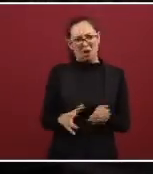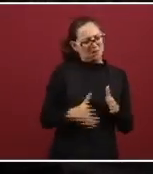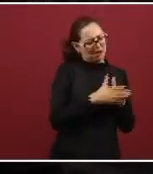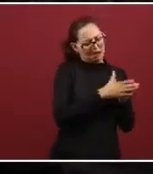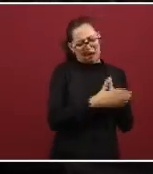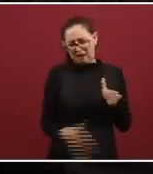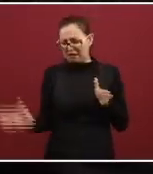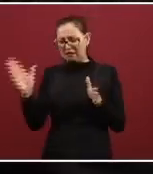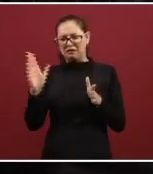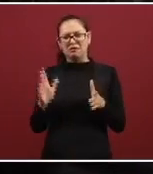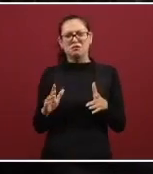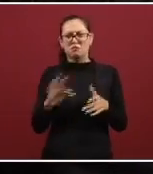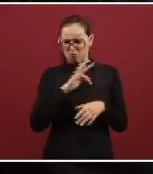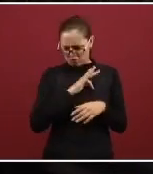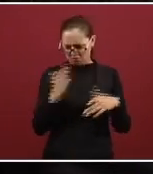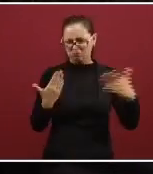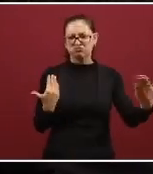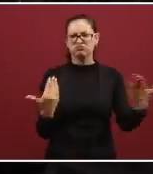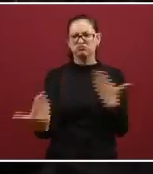con datos.